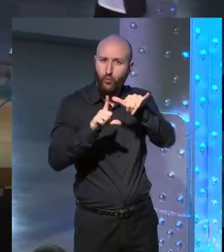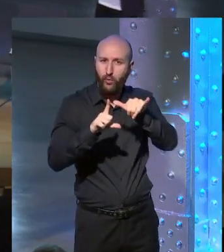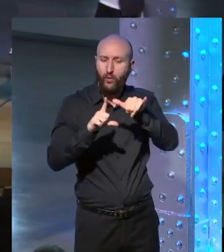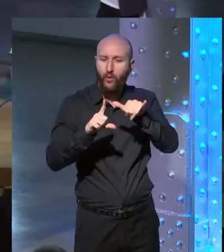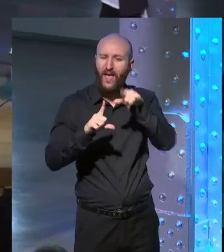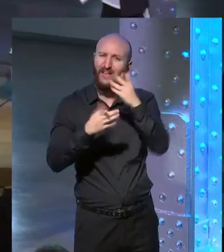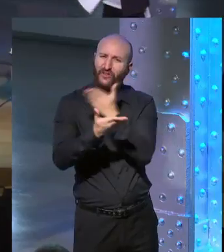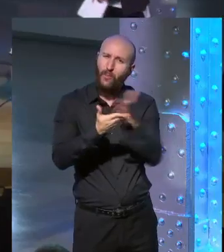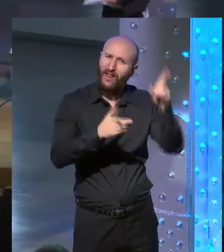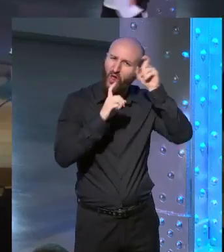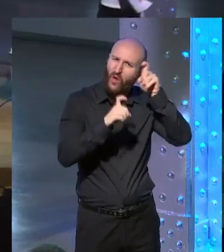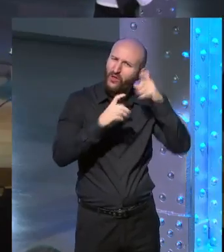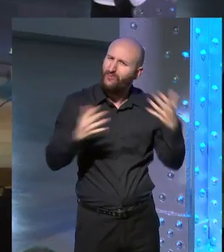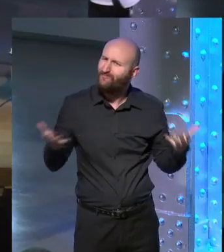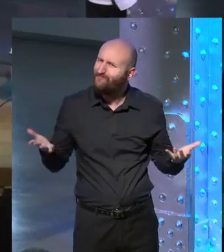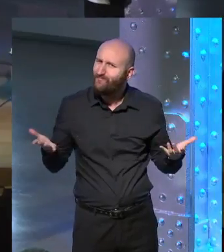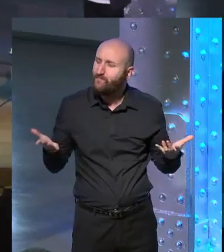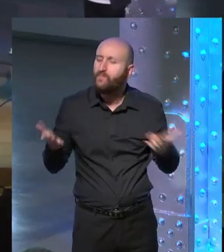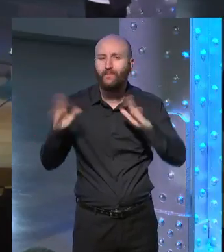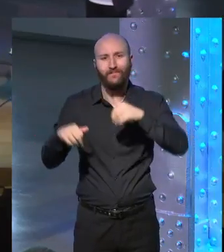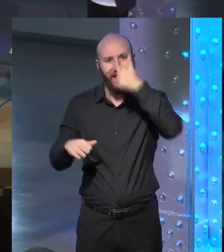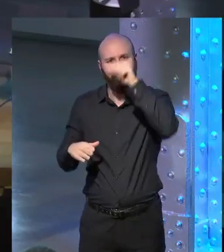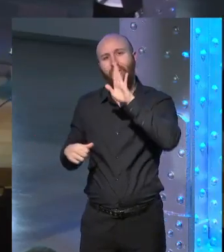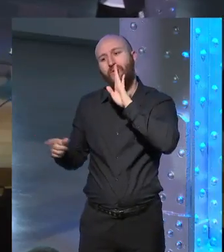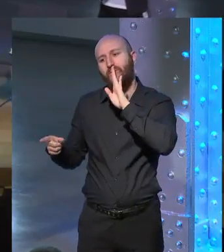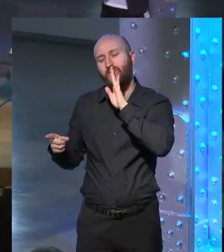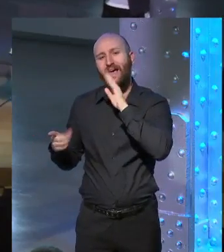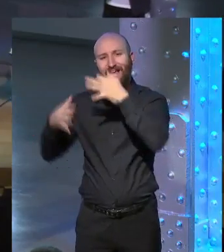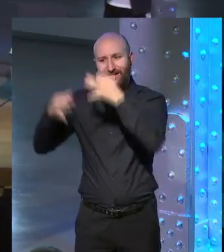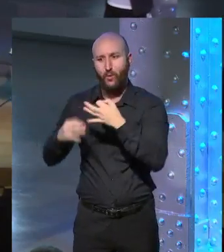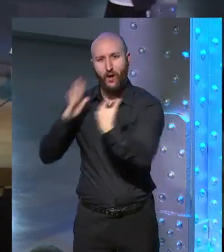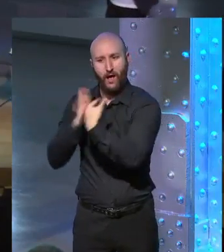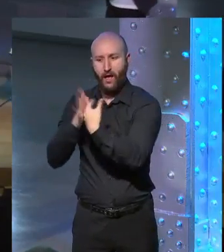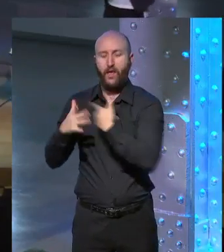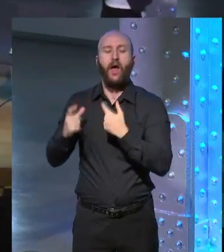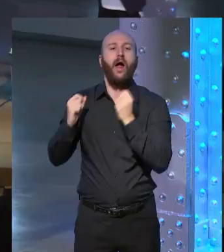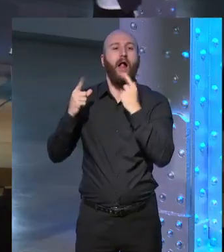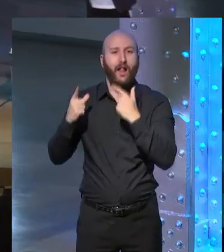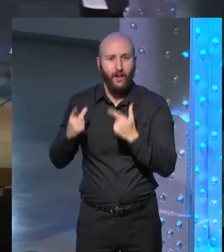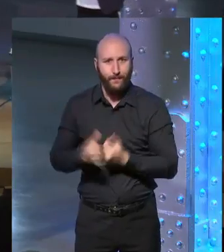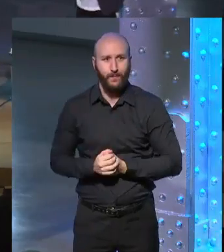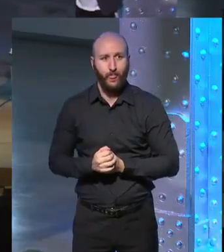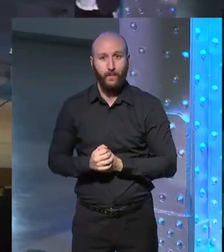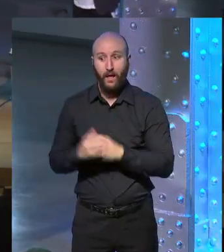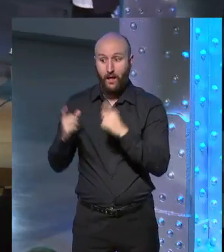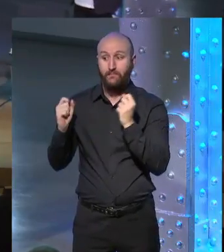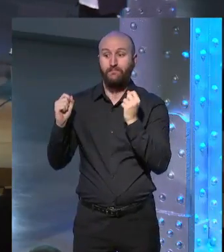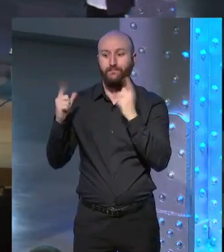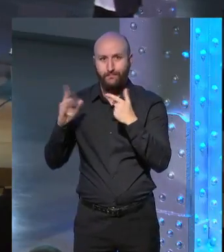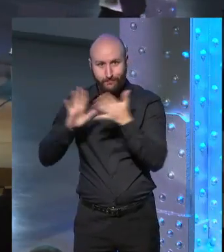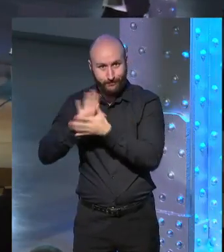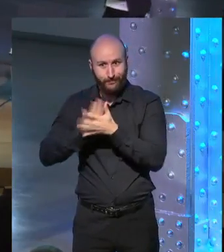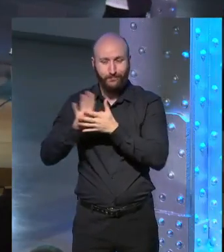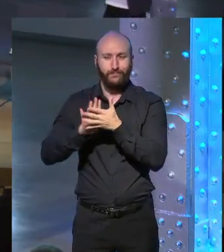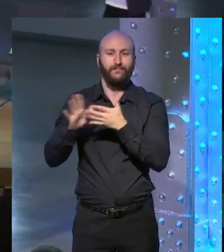la educación. Creo que Javier puede aportar mucha luz en esto. Y hablando de luz, por cierto, hilándolo así un poco